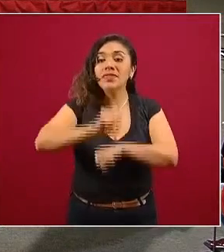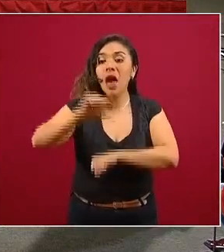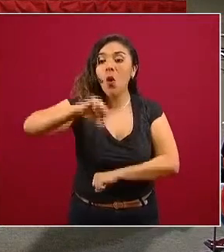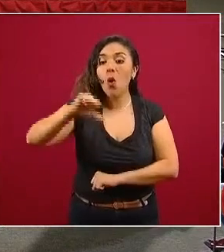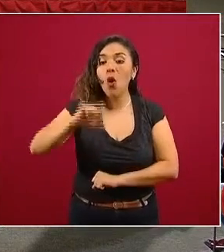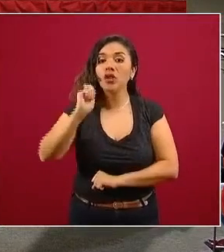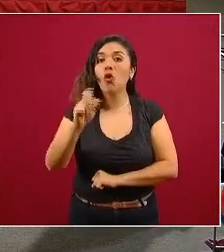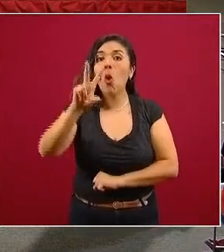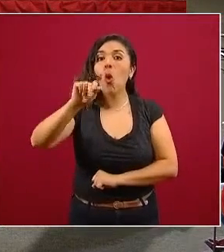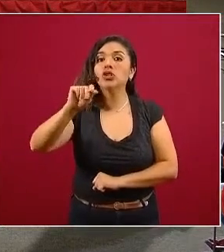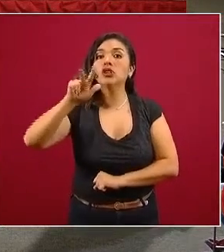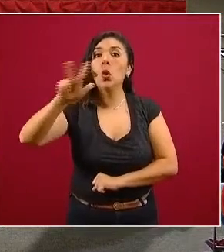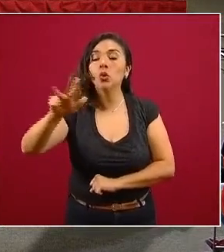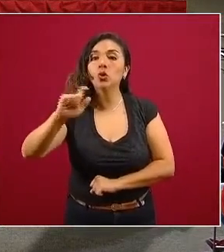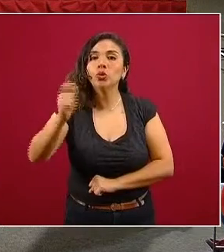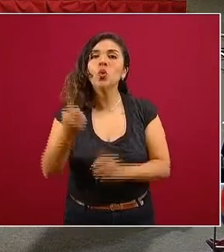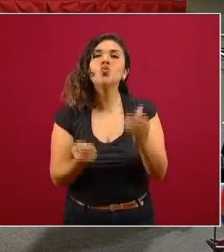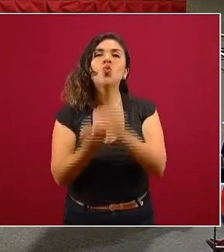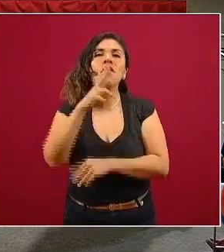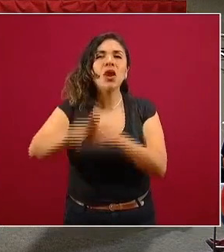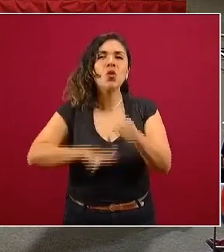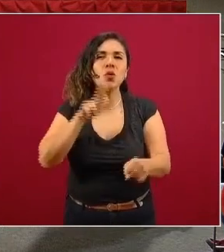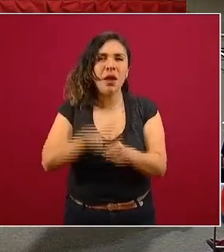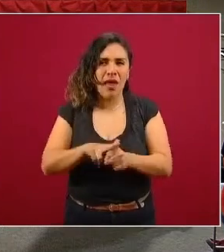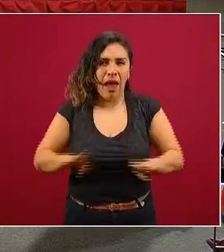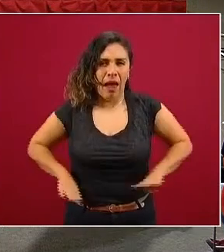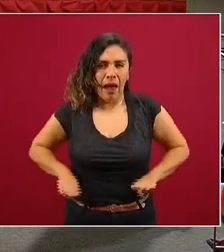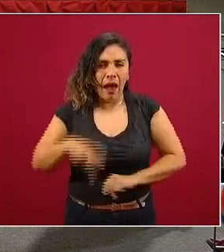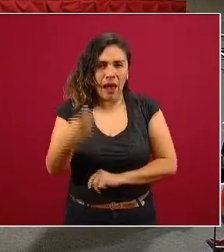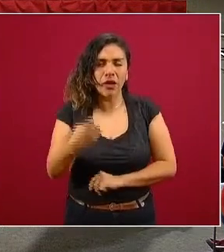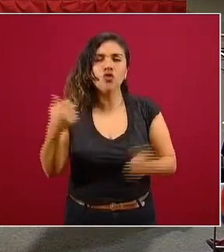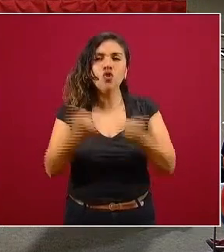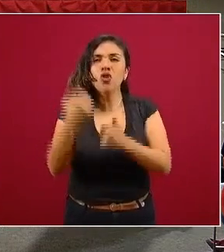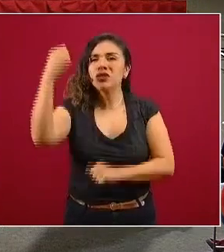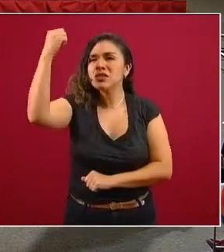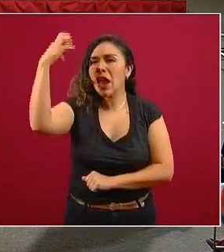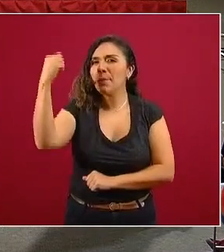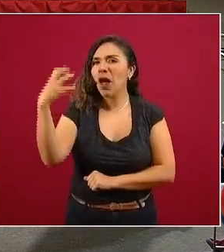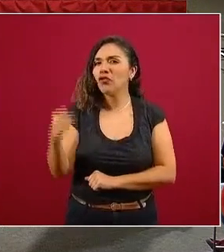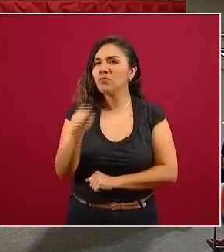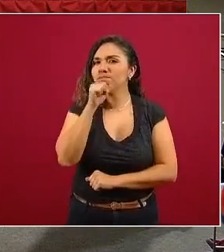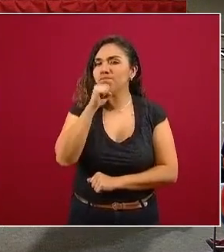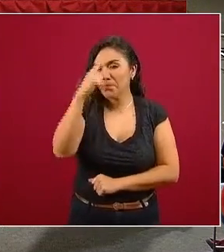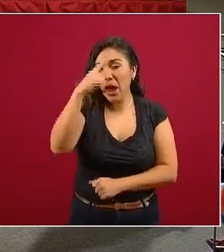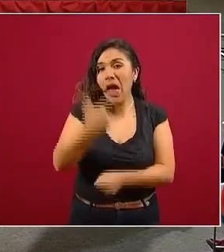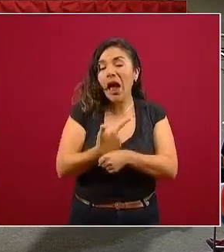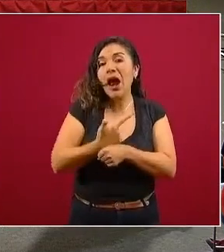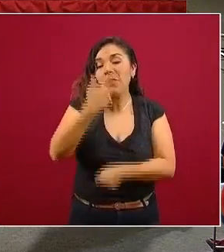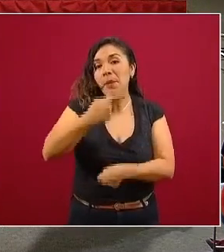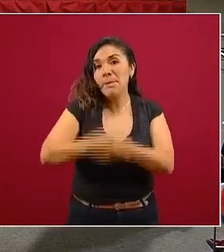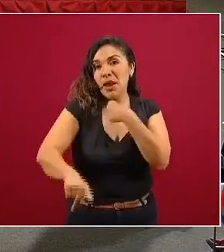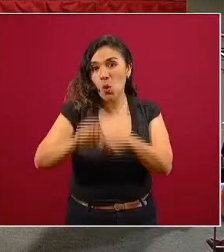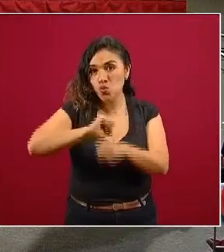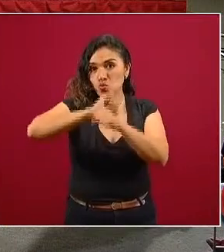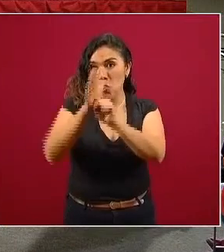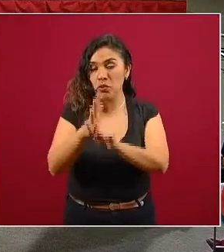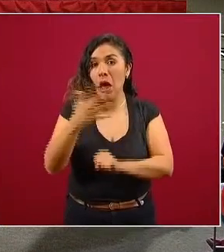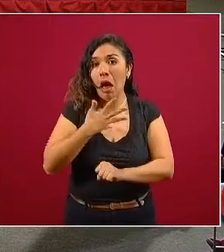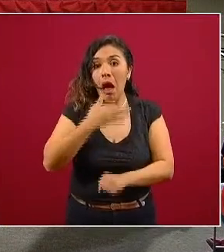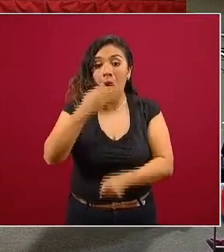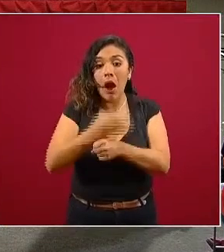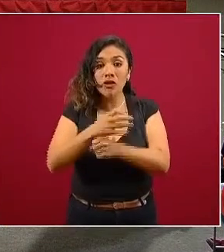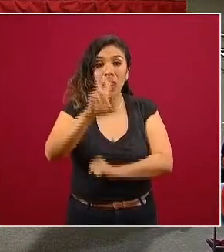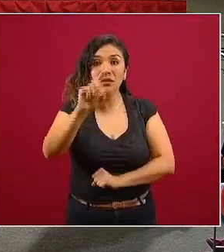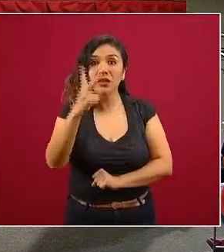número 88 de esta nueva normalidad en la cual opera el semáforo de riesgo COVID y que hasta el momento ha permitido que las